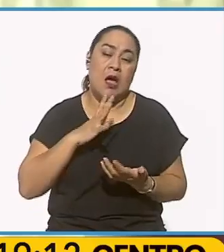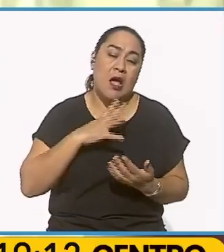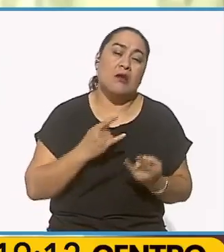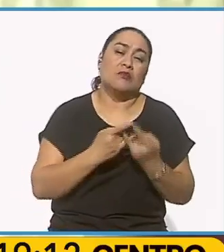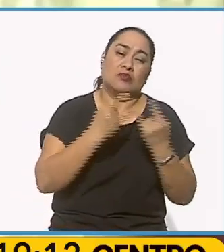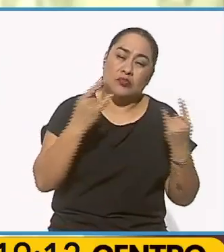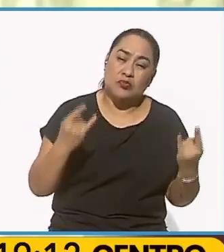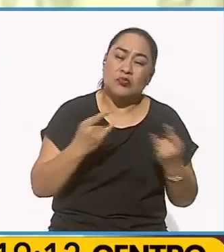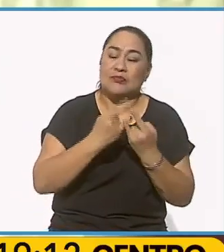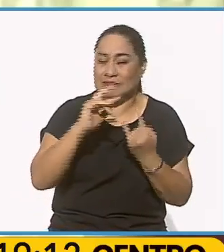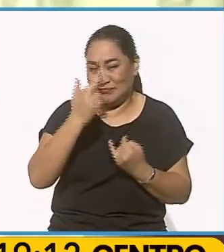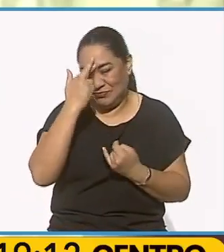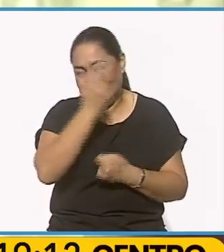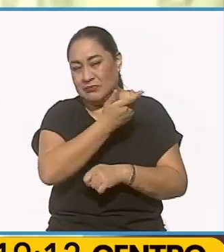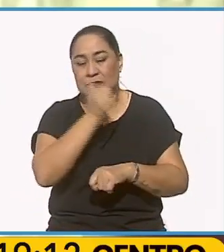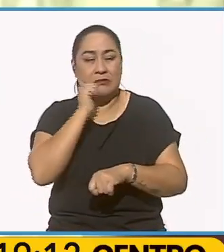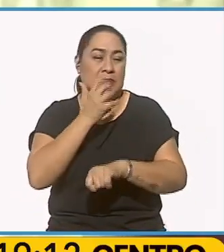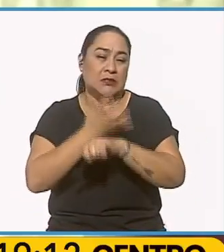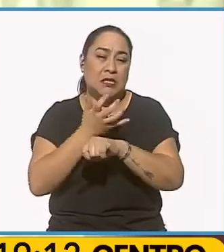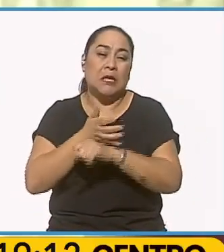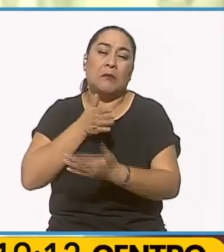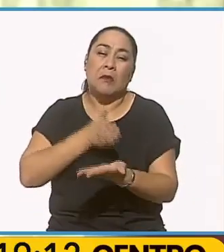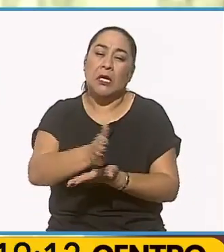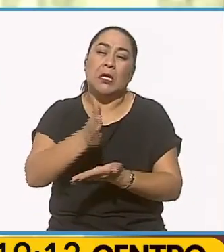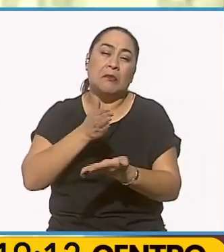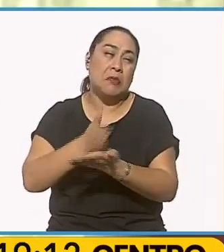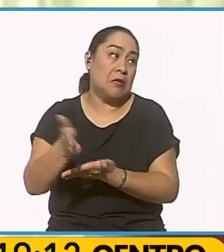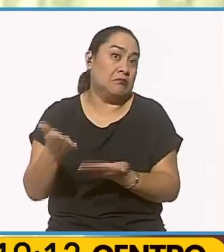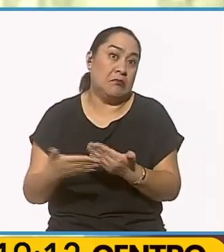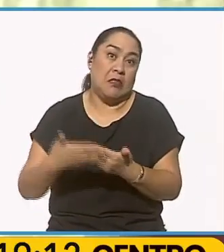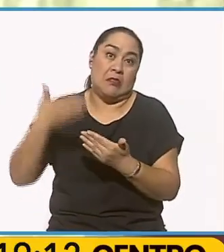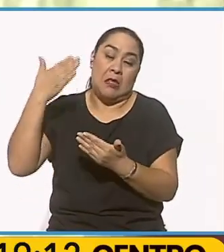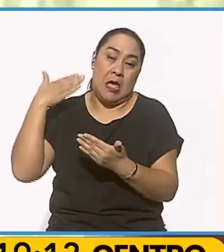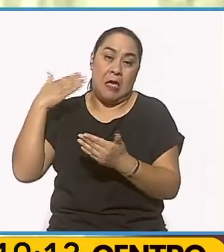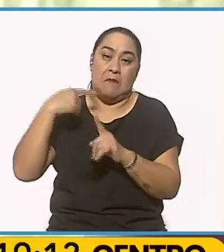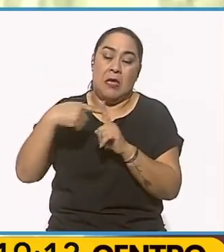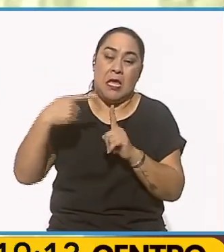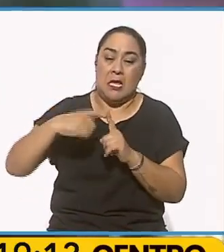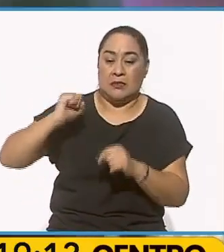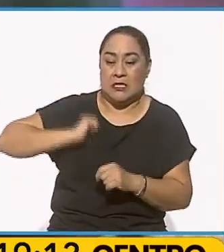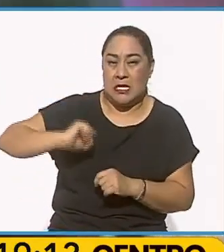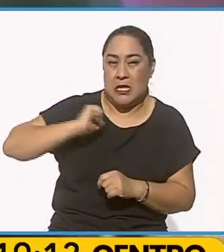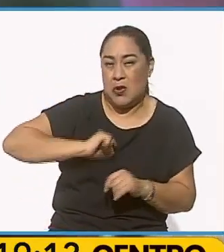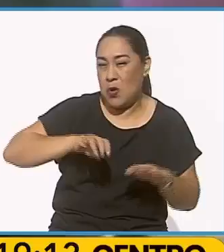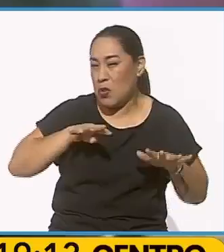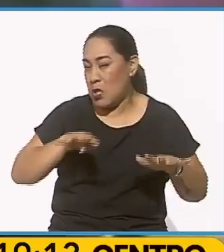intervencionismo norteamericano en nuestra región, ya desde mediados, fines del siglo XIX,